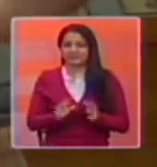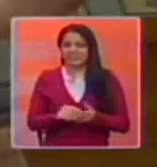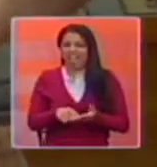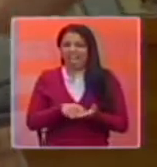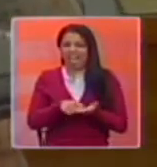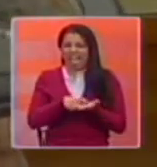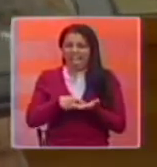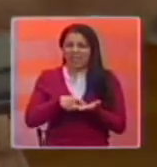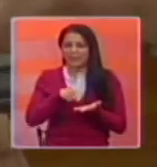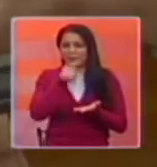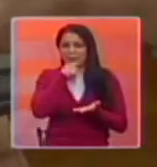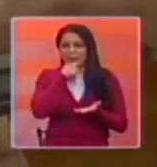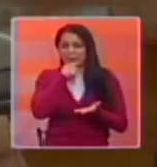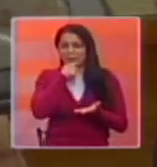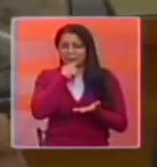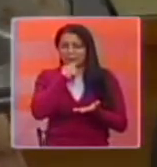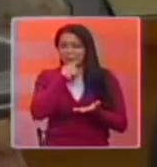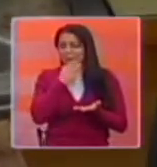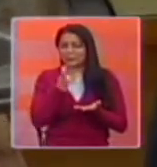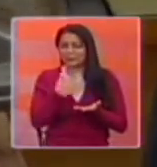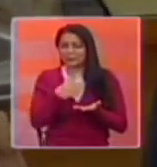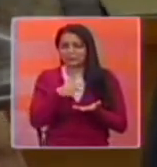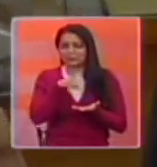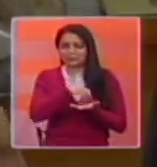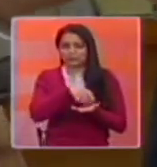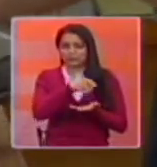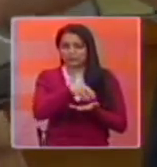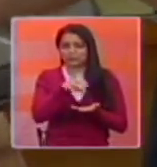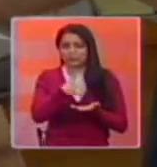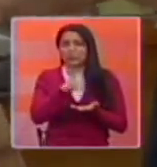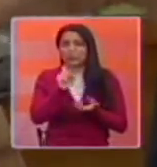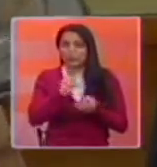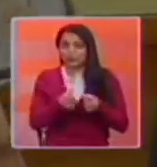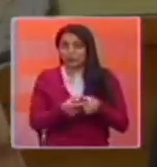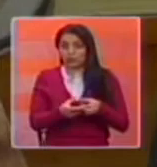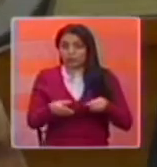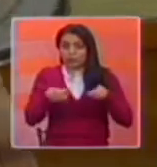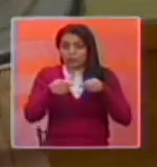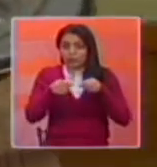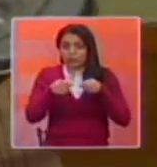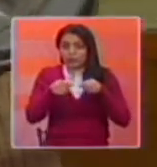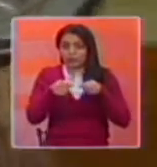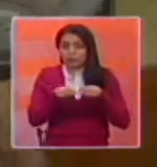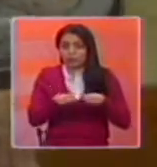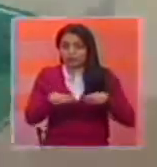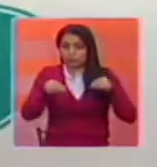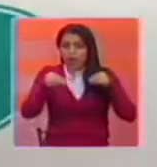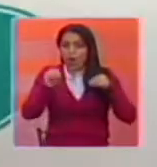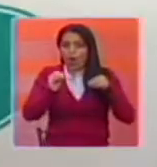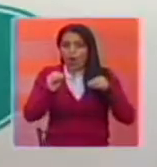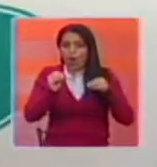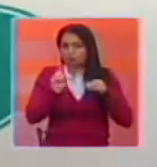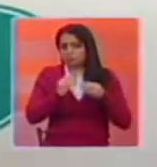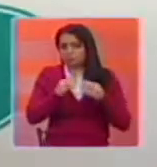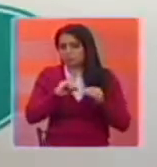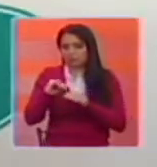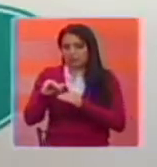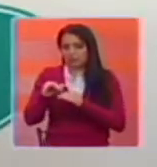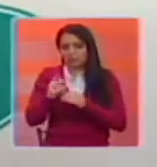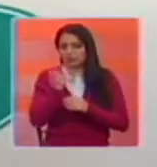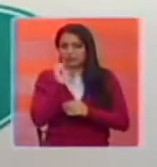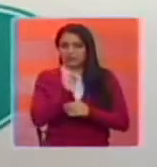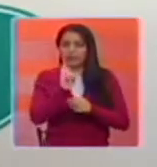y todo. Se pueden hacer sin pirotín o con pirotín. ¿De qué depende? De la masa.